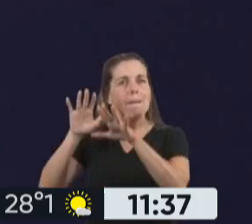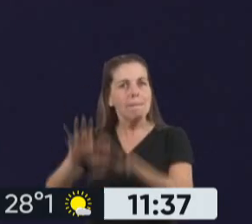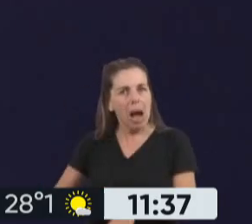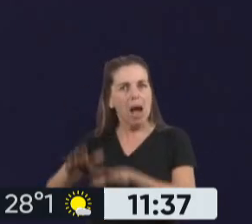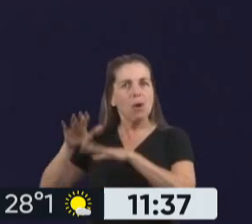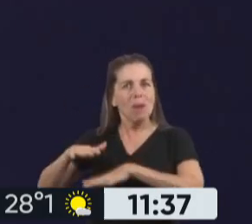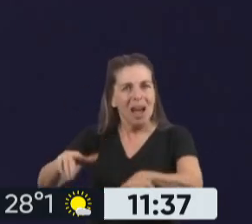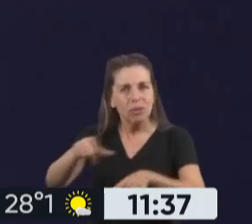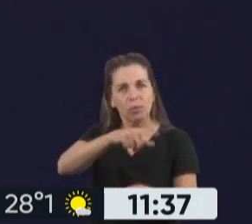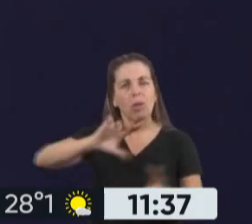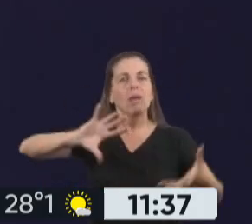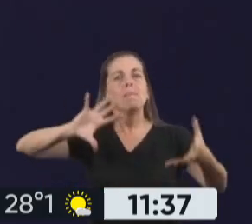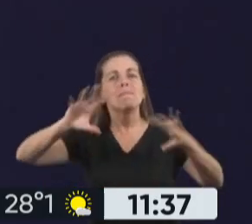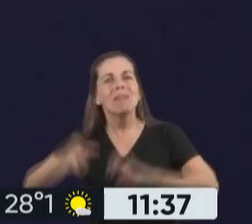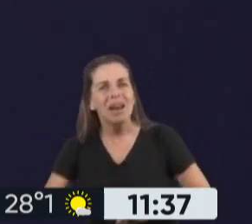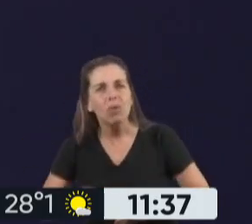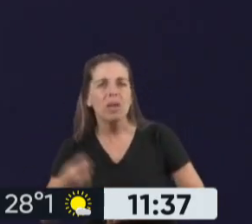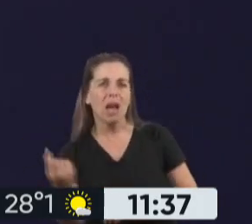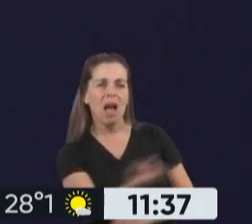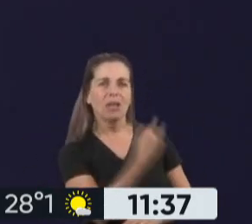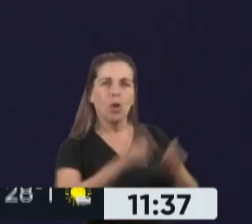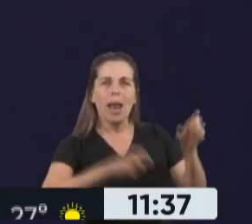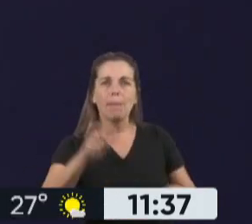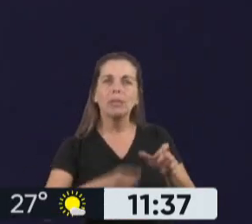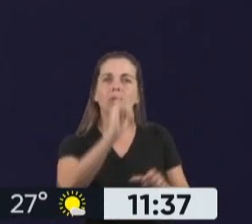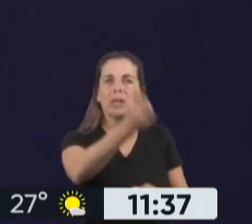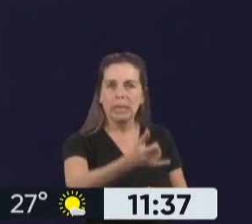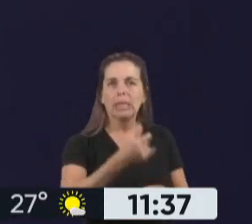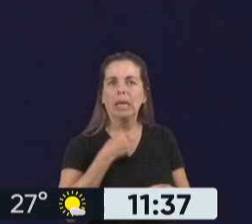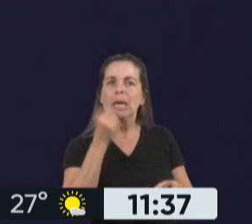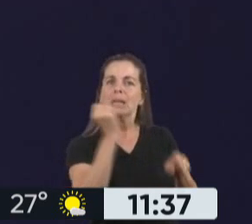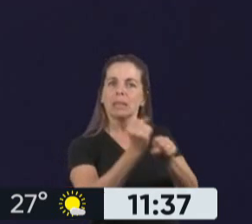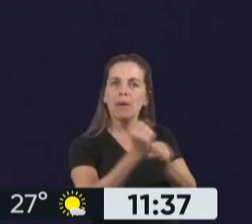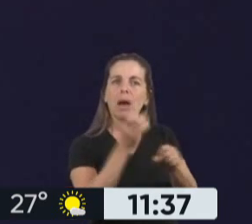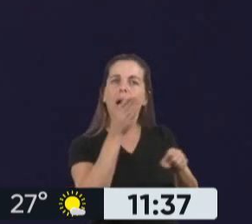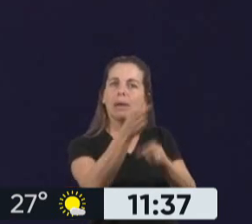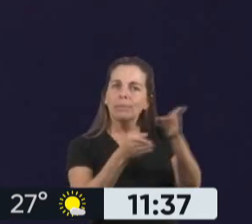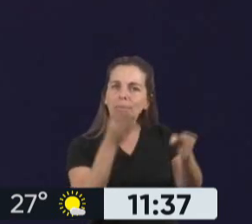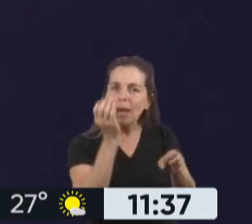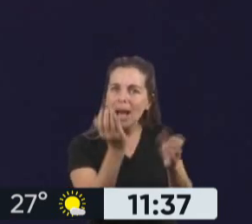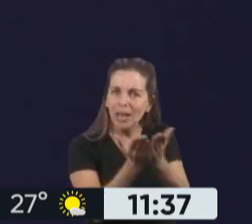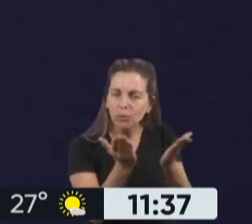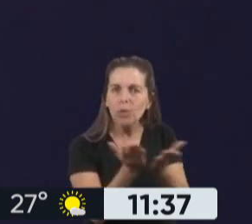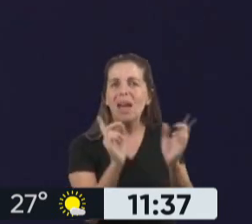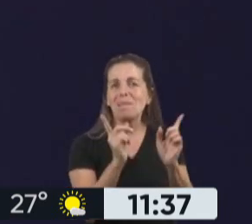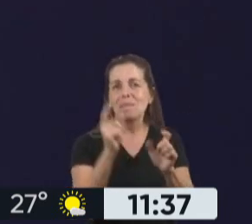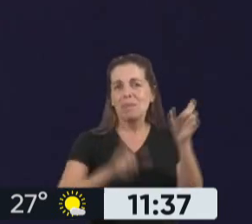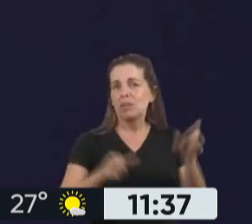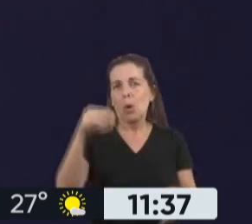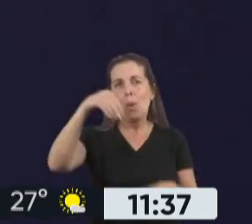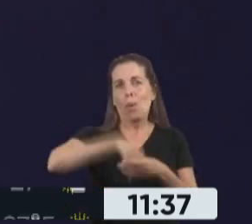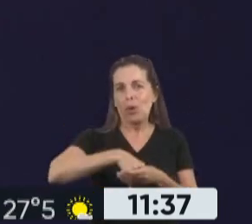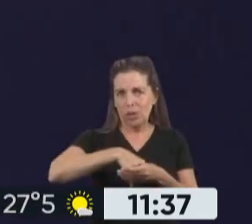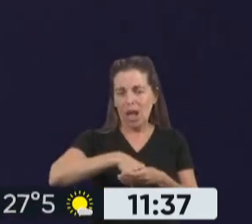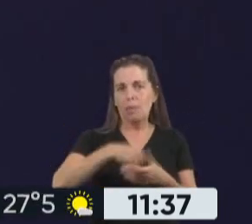este paro perjudicar efectivamente a los que quieren trabajar, a los que votaron por una Argentina distinta precisamente para eliminar los privilegios